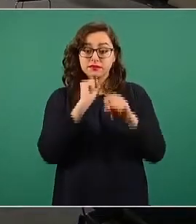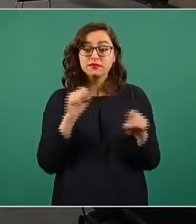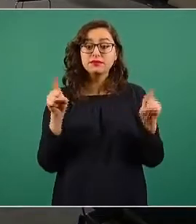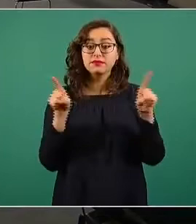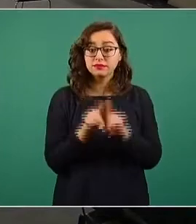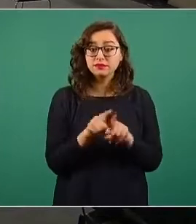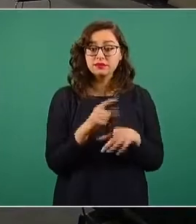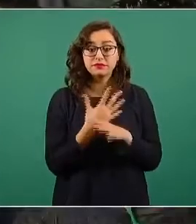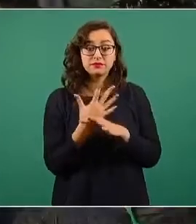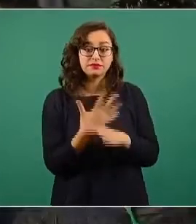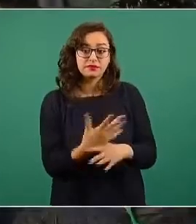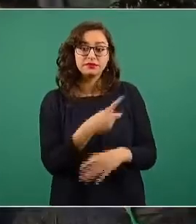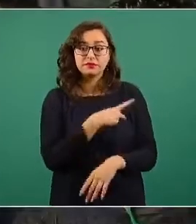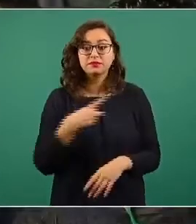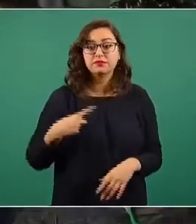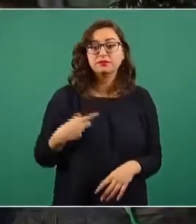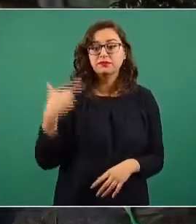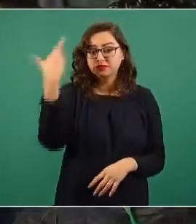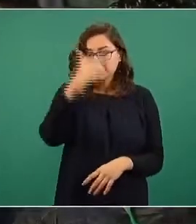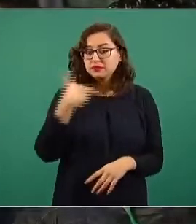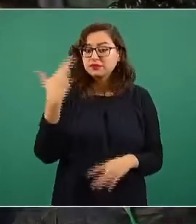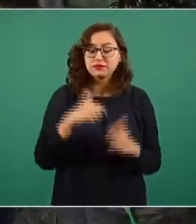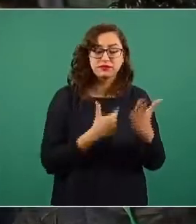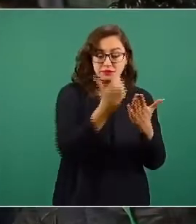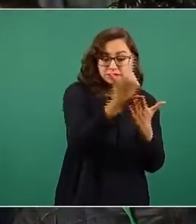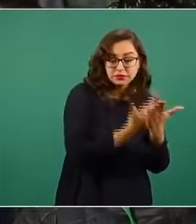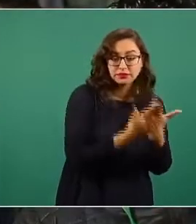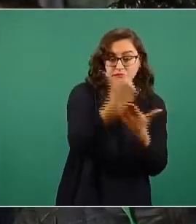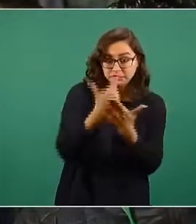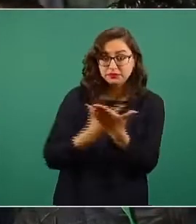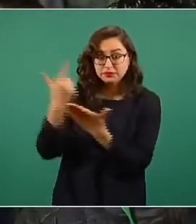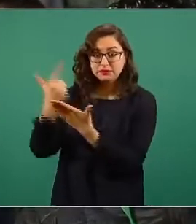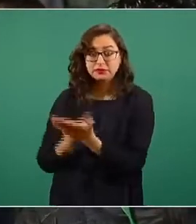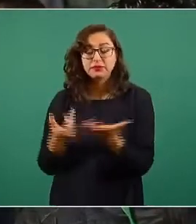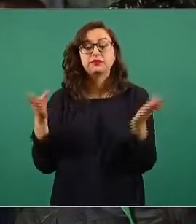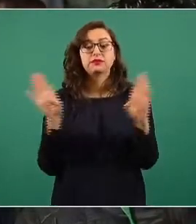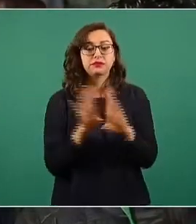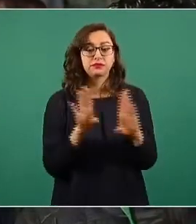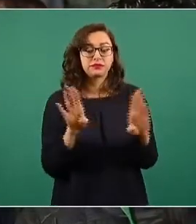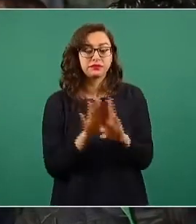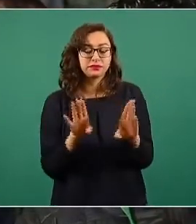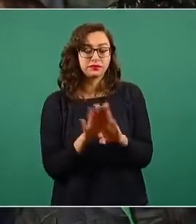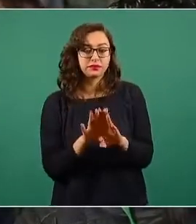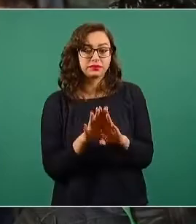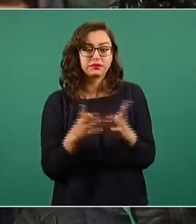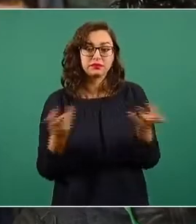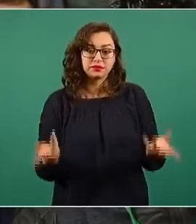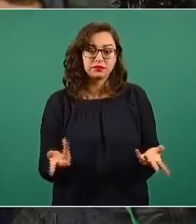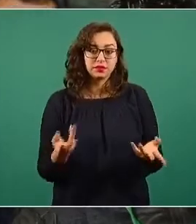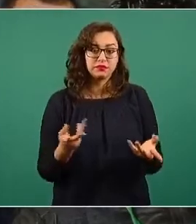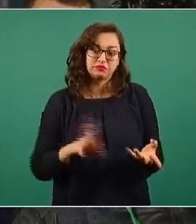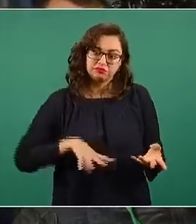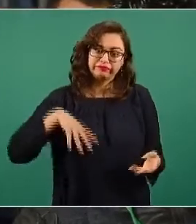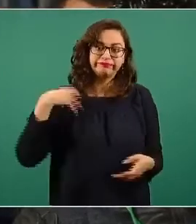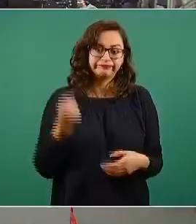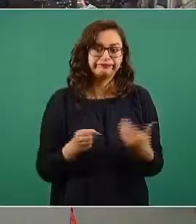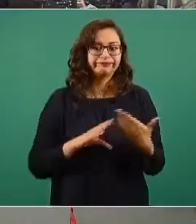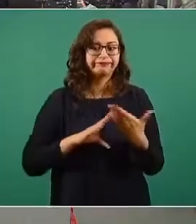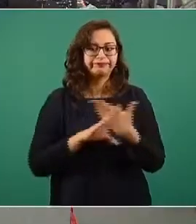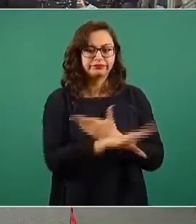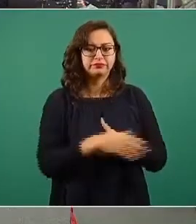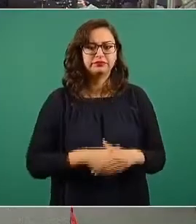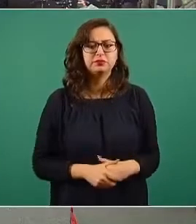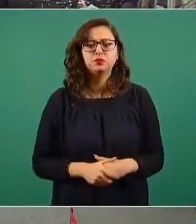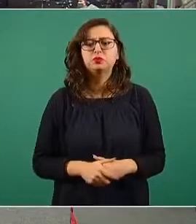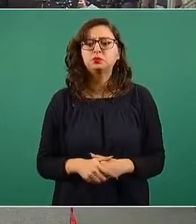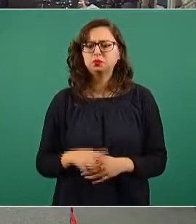sentido para que chequen el padrón que tienen ahí y de esa manera pues no haya abusos. Lo